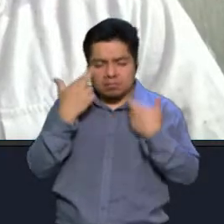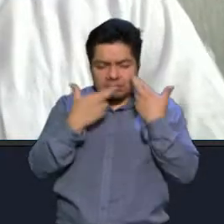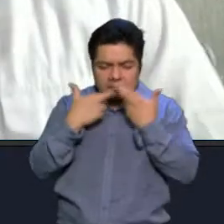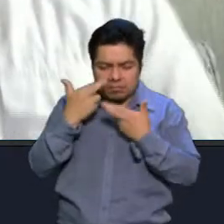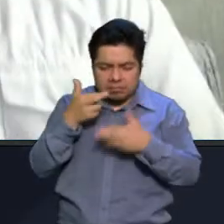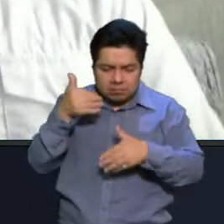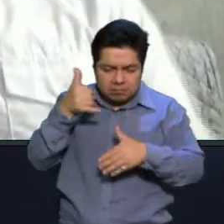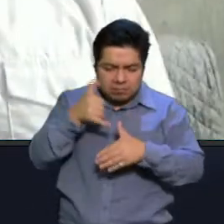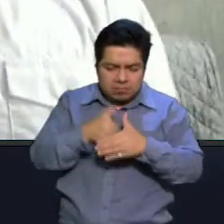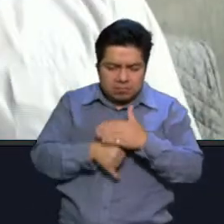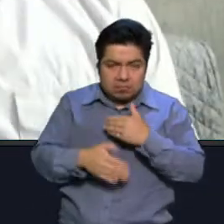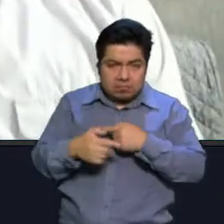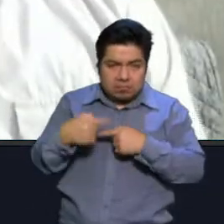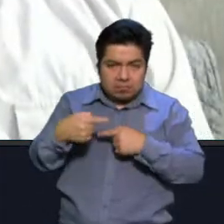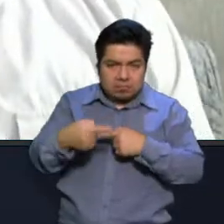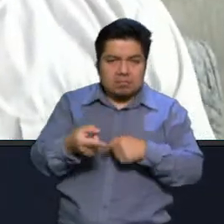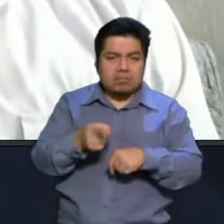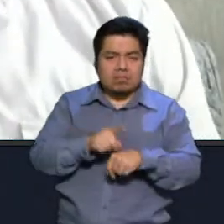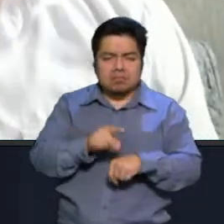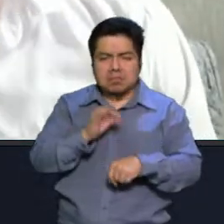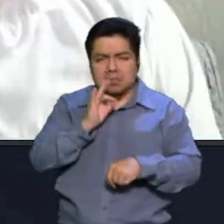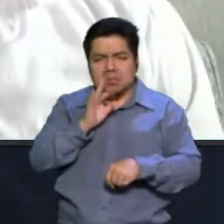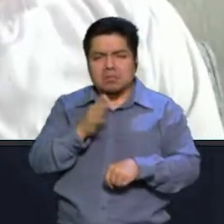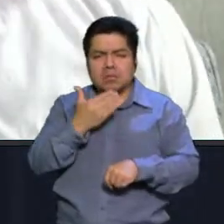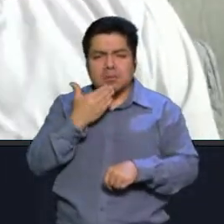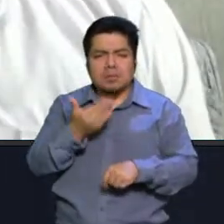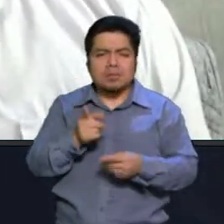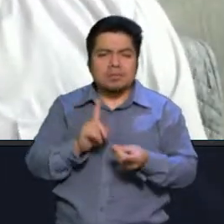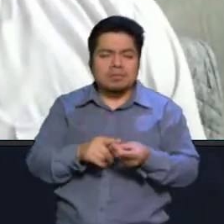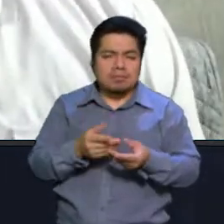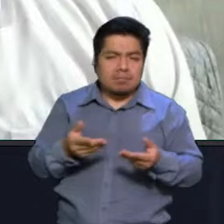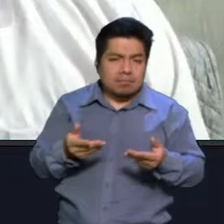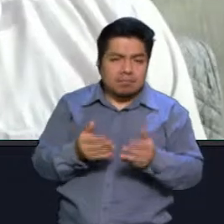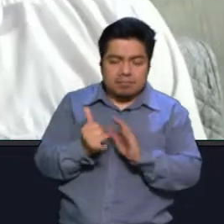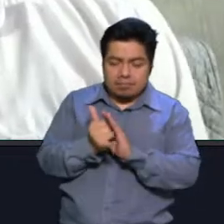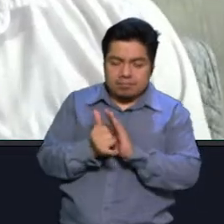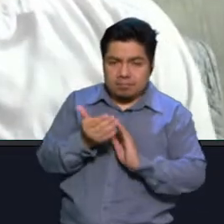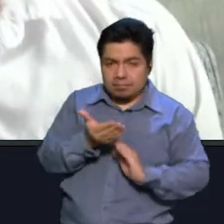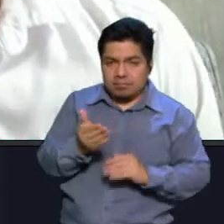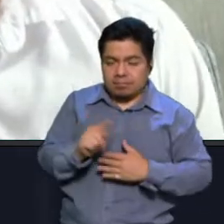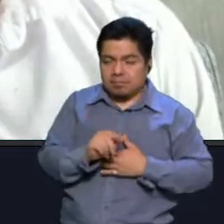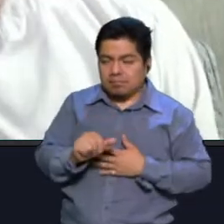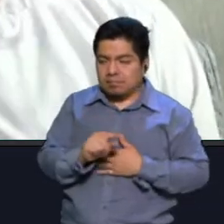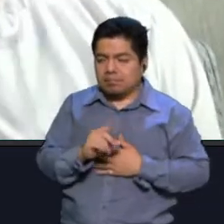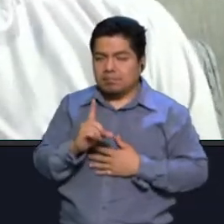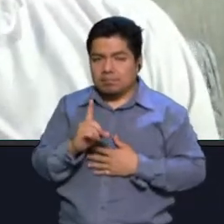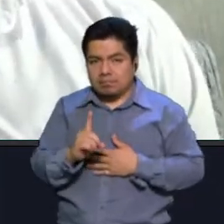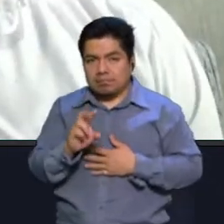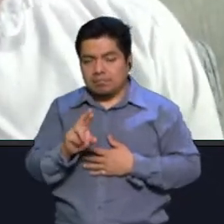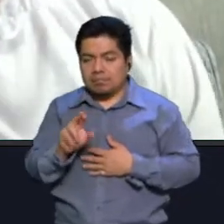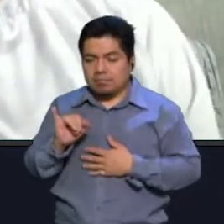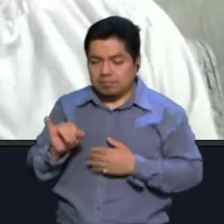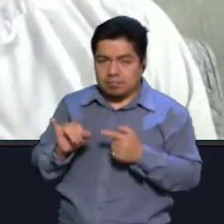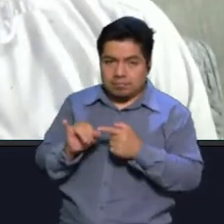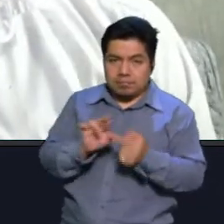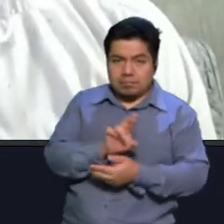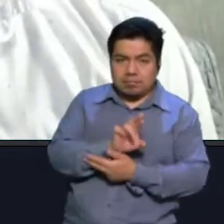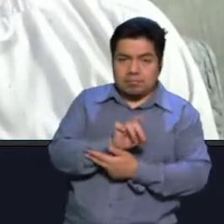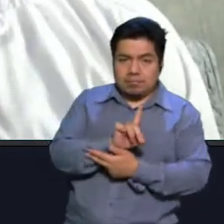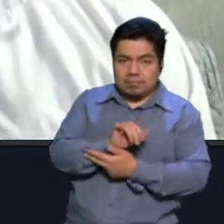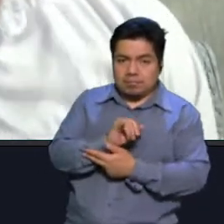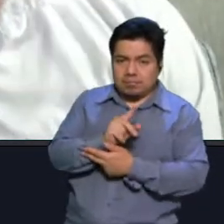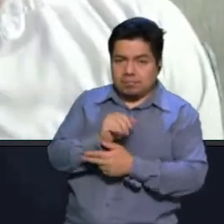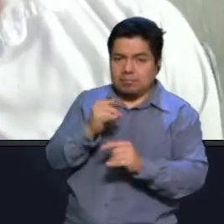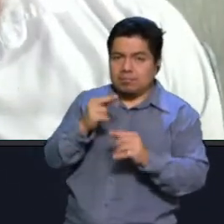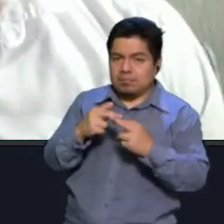seguramente estará muy bueno en los próximos días. Muchísimas gracias, querido Braulio. En el canal de tu profe de RI, RI son las siglas de Relaciones